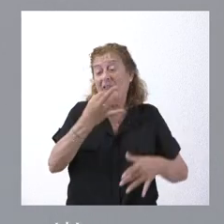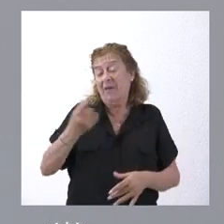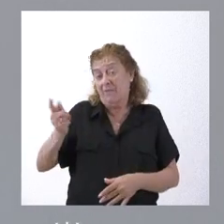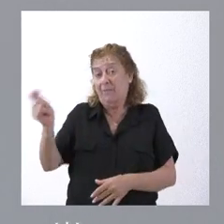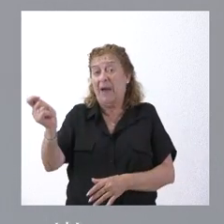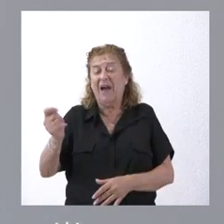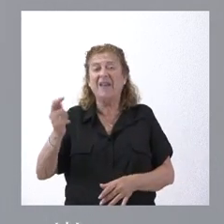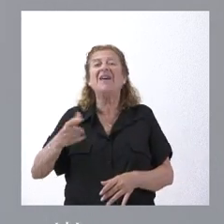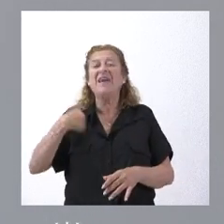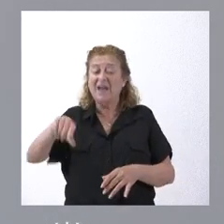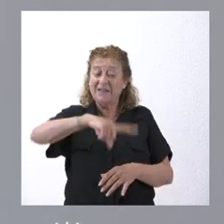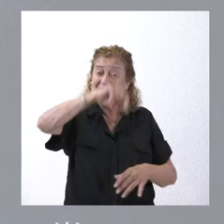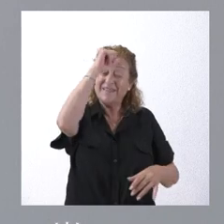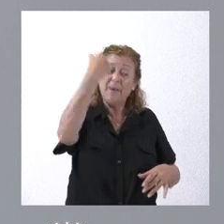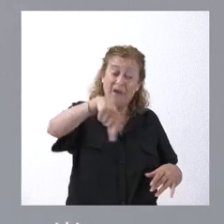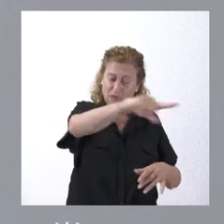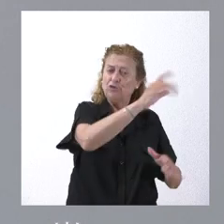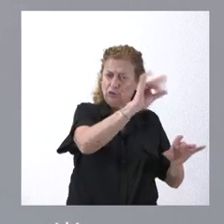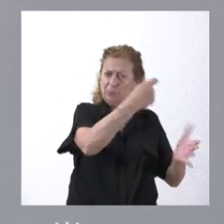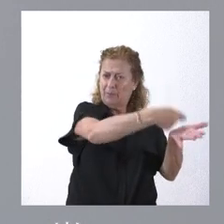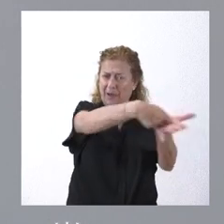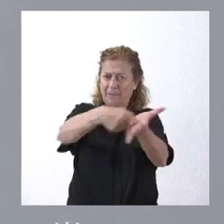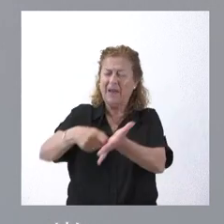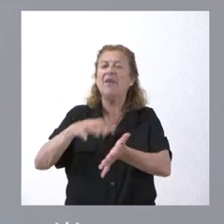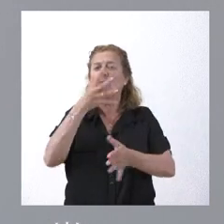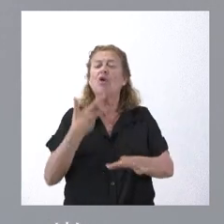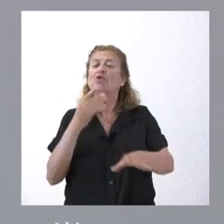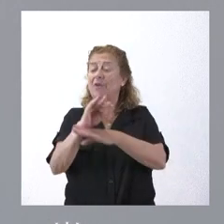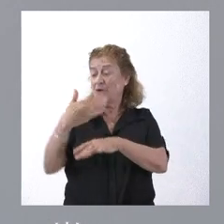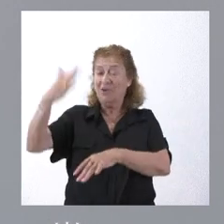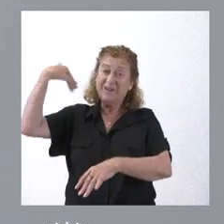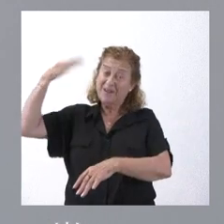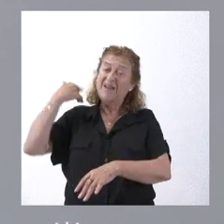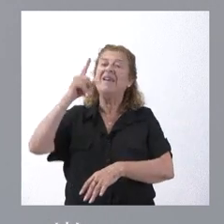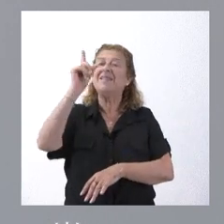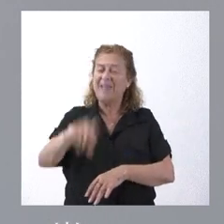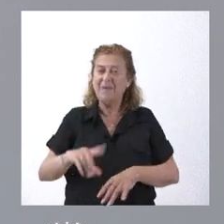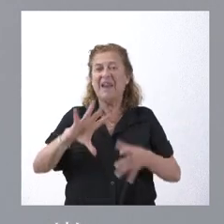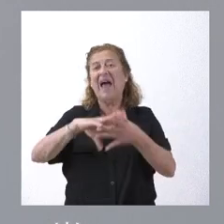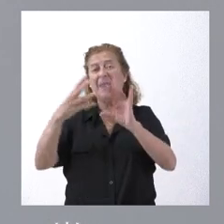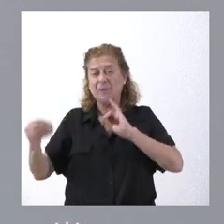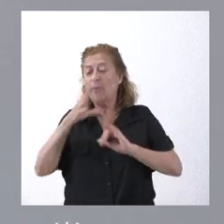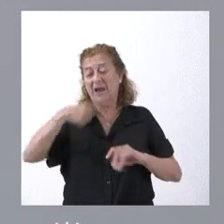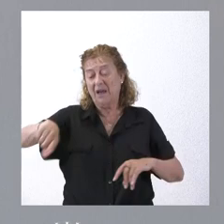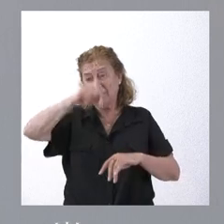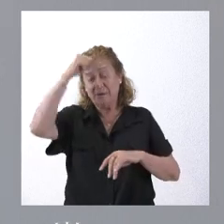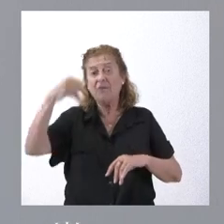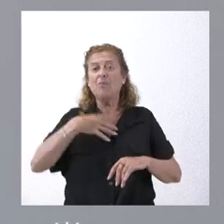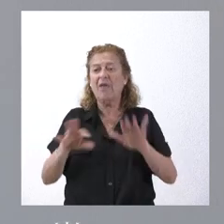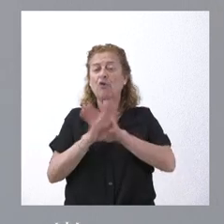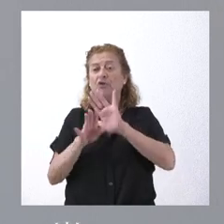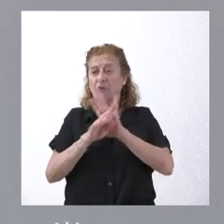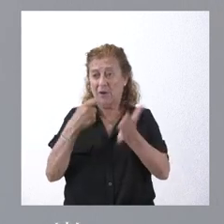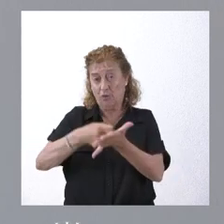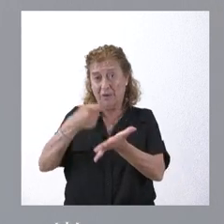Ya lo estaban cobrando los trabajadores, como ustedes saben, porque la subvención anterior también se adaptó para que los trabajadores pudieran seguir cobrando. Todos